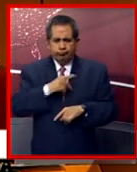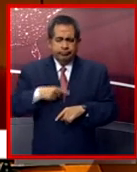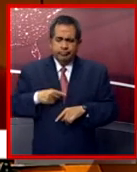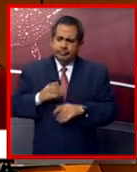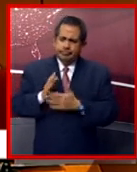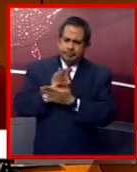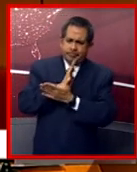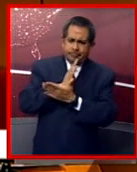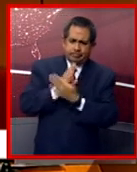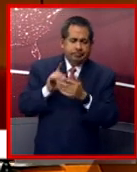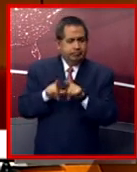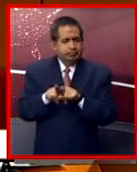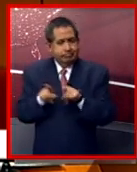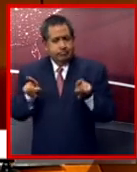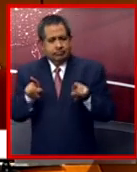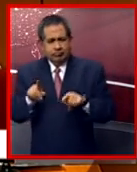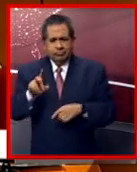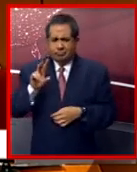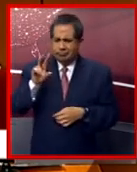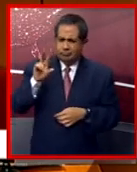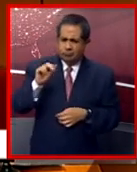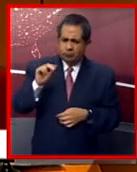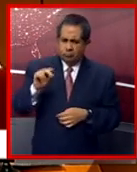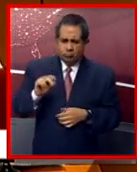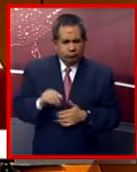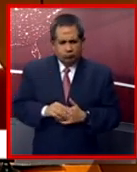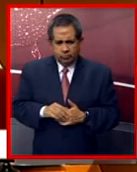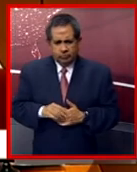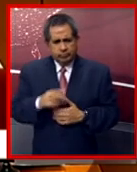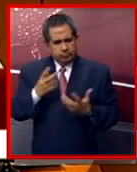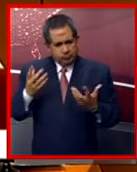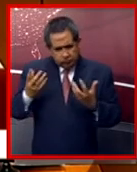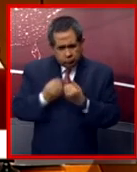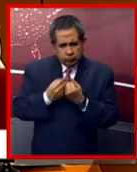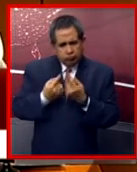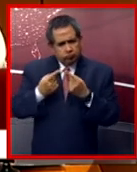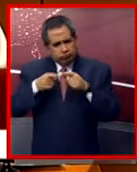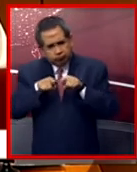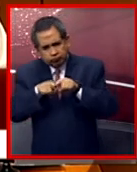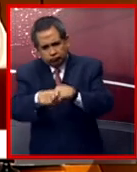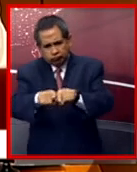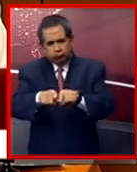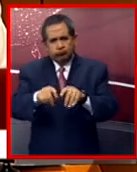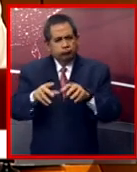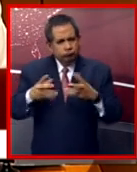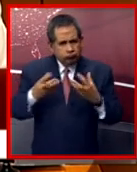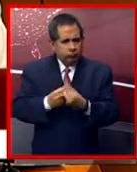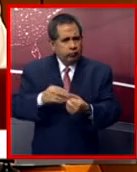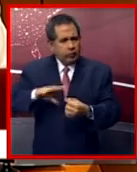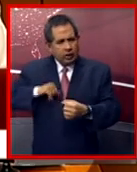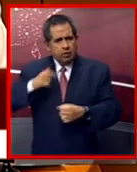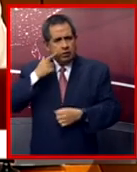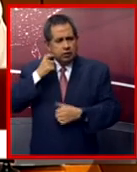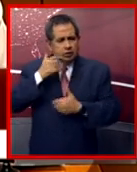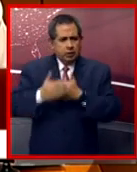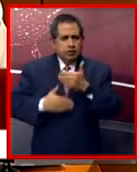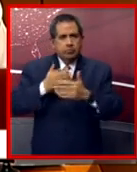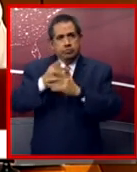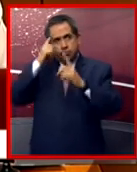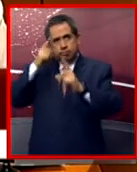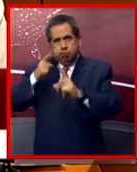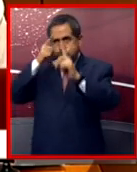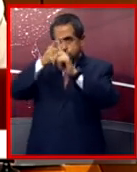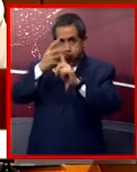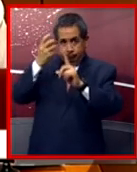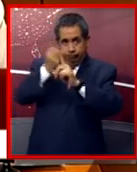seres diametralmente opuestos. Estamos juntos en esta lucha y solo podremos conquistar nuestras